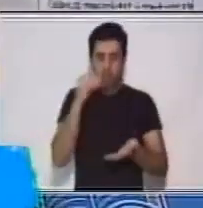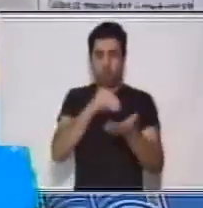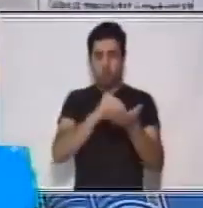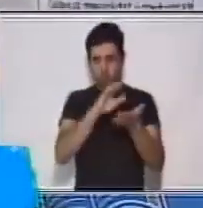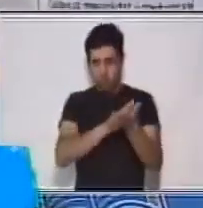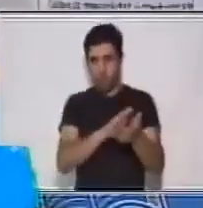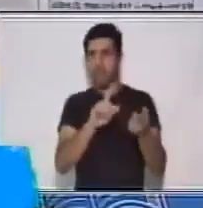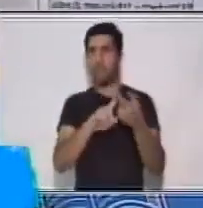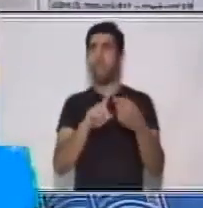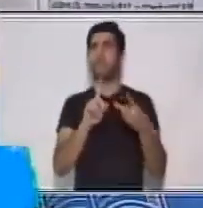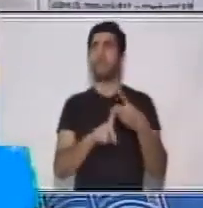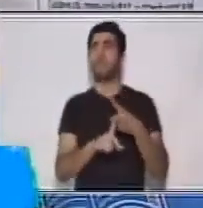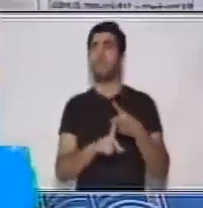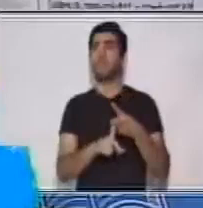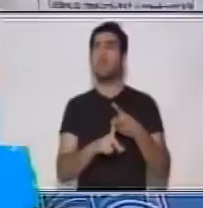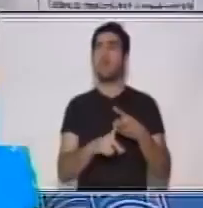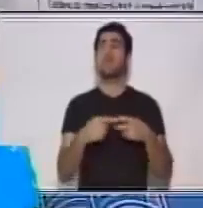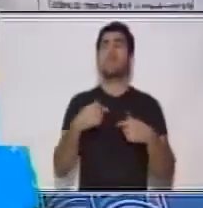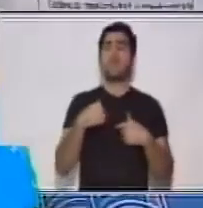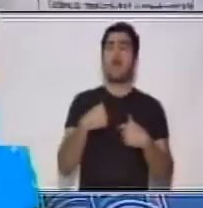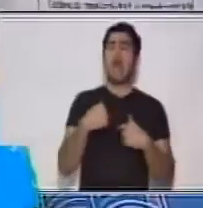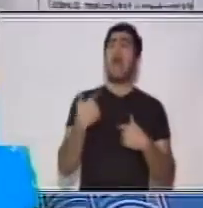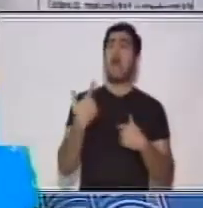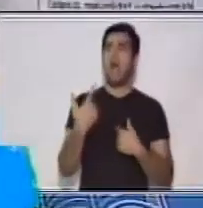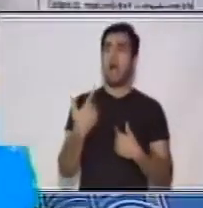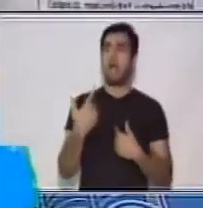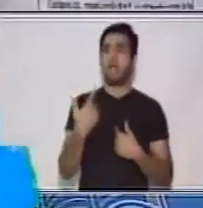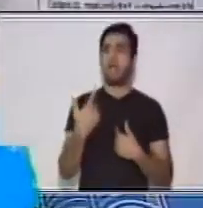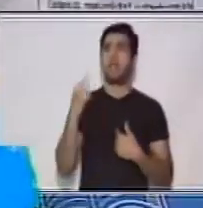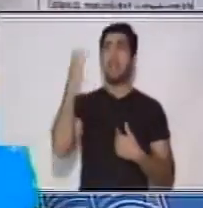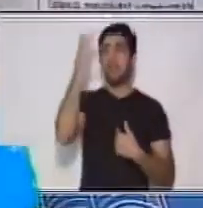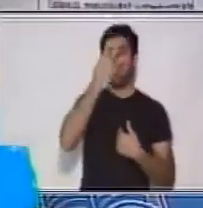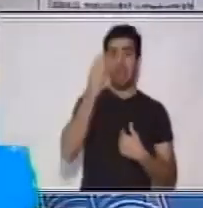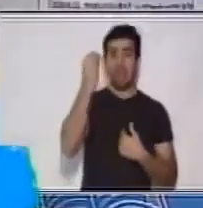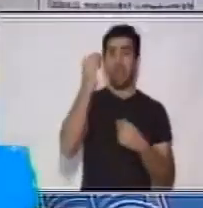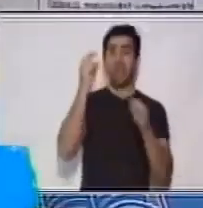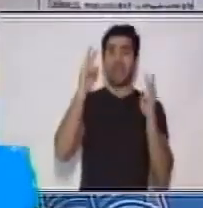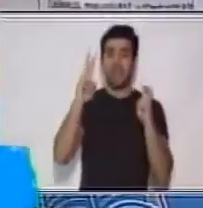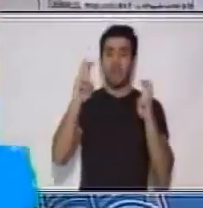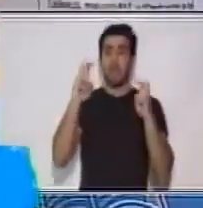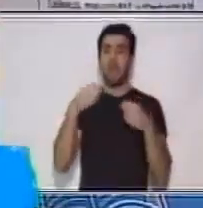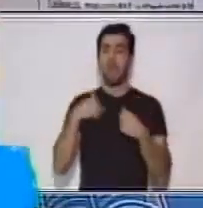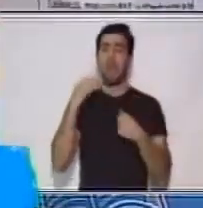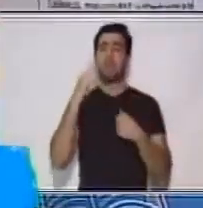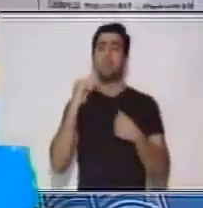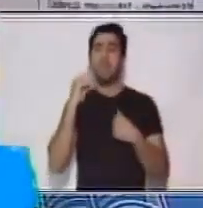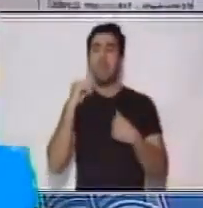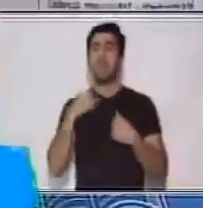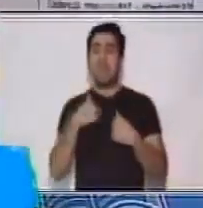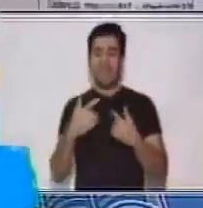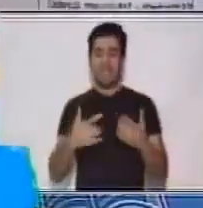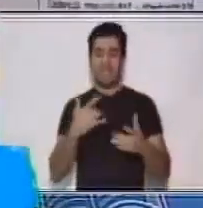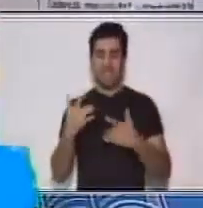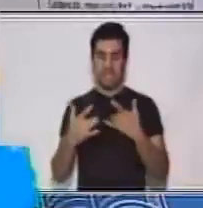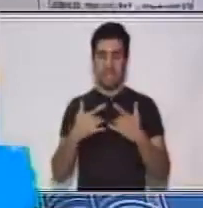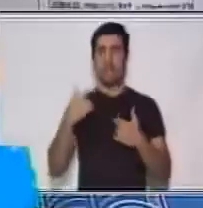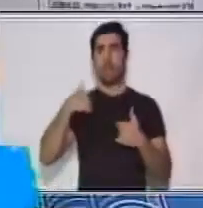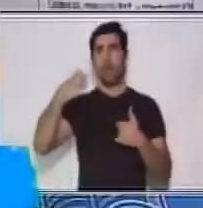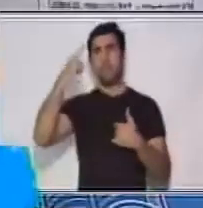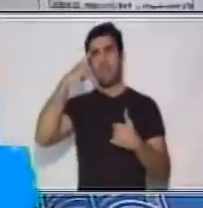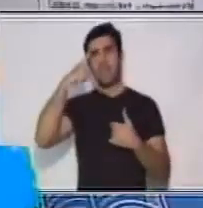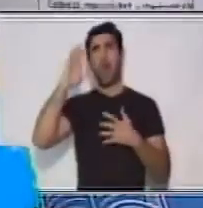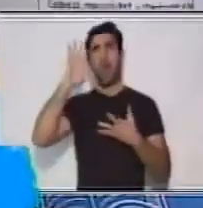sentimientos. Una de las características es que reproduce la belleza que el autor experimenta, siente y piensa, es